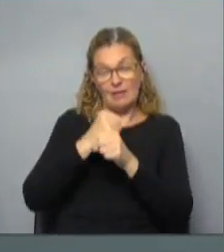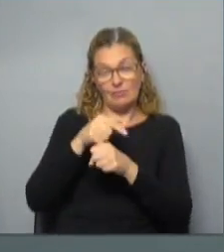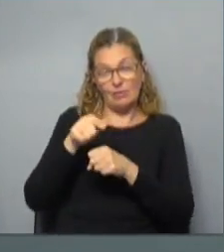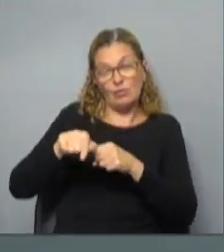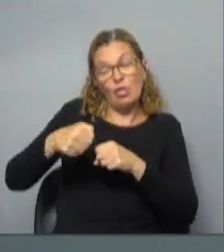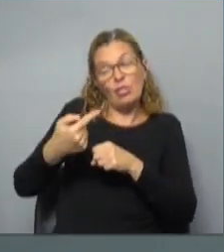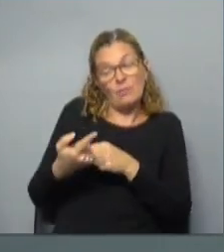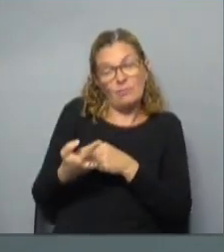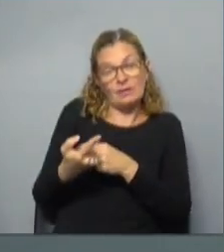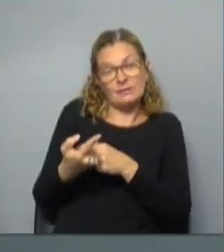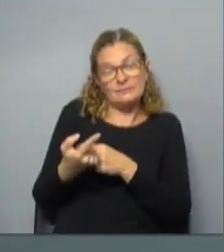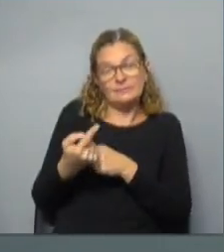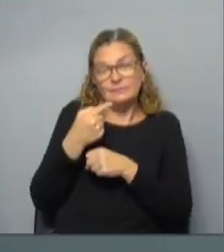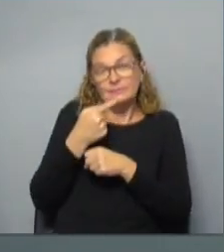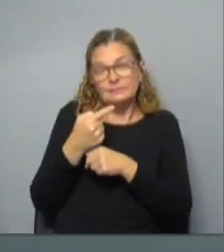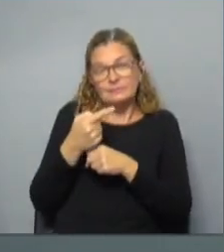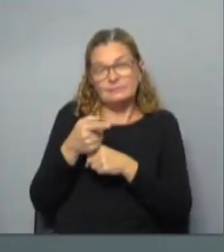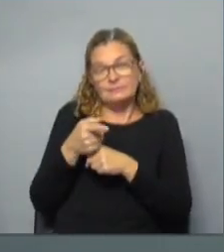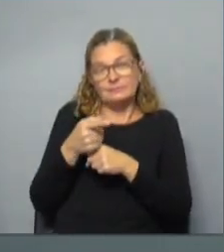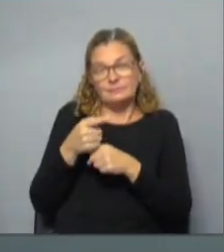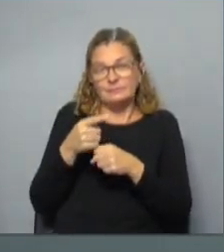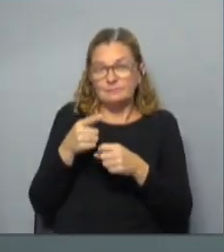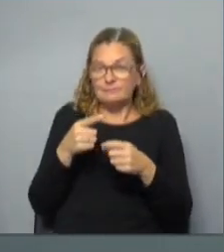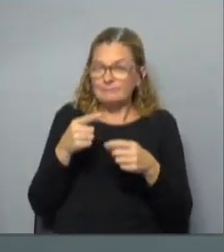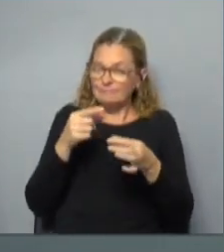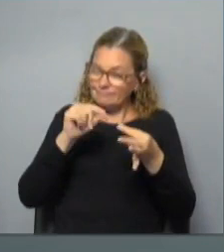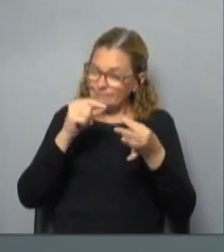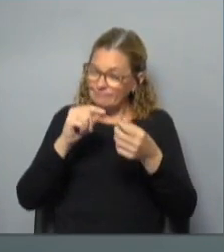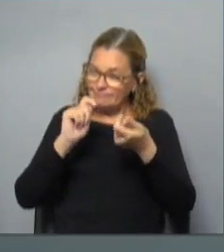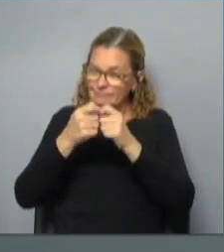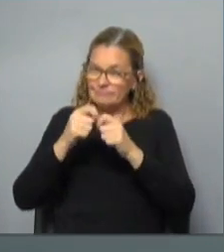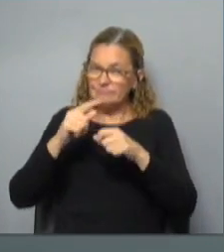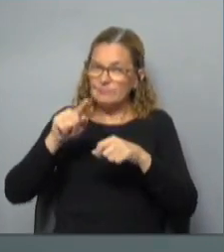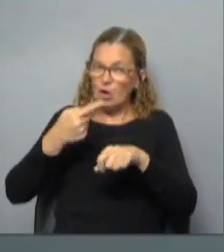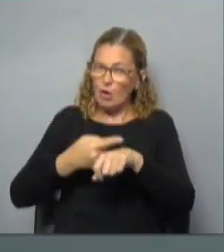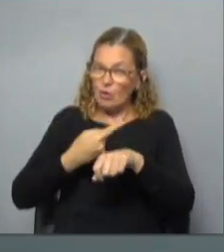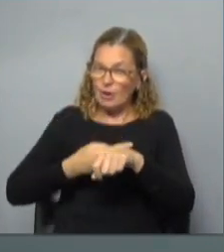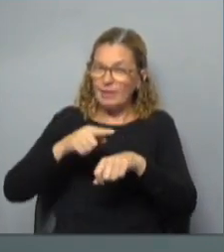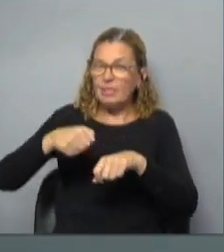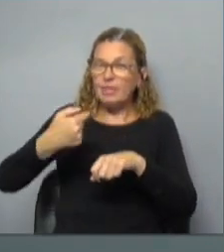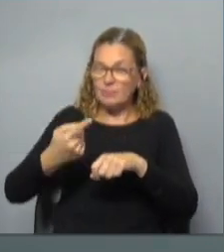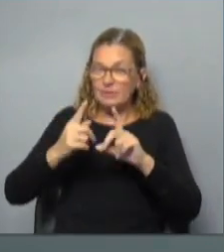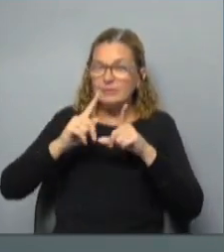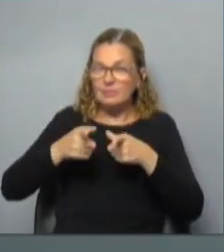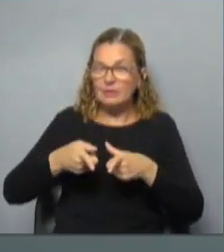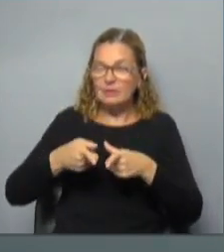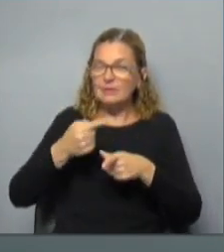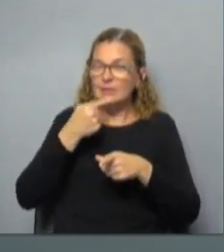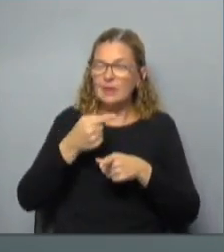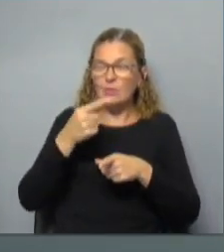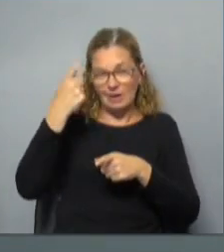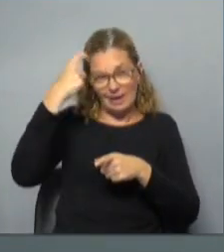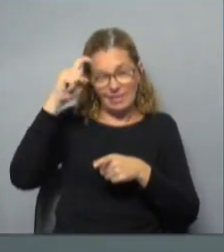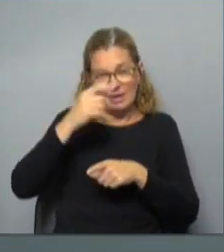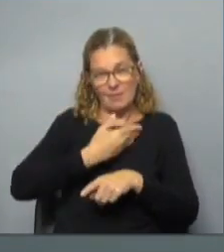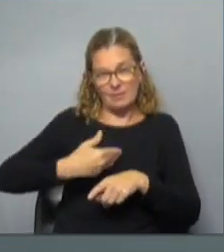después este digamos que ameritó lecturas y correcciones pero incluso pocas horas después de esa aparición de la ministra también afirmó esa idea